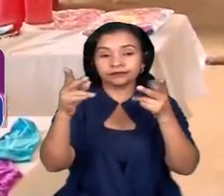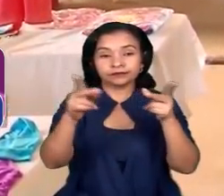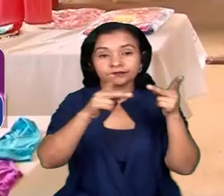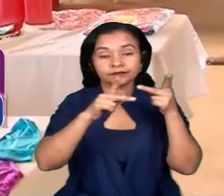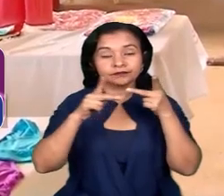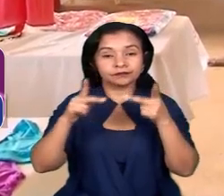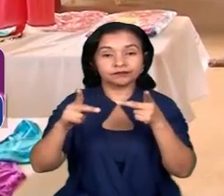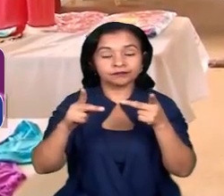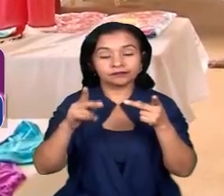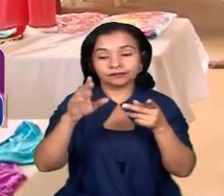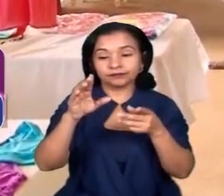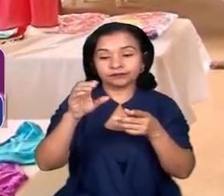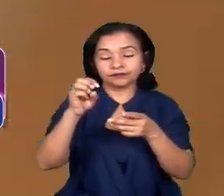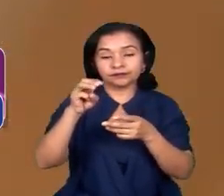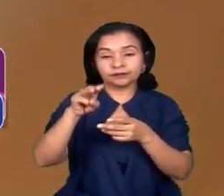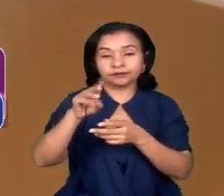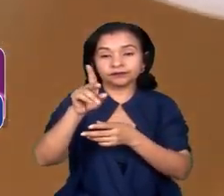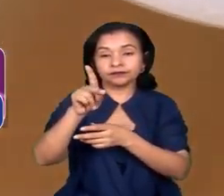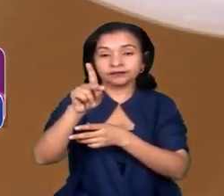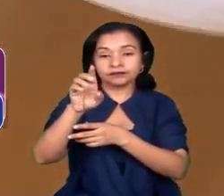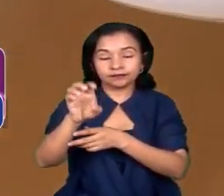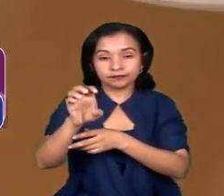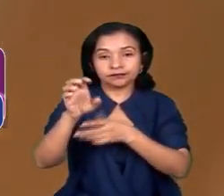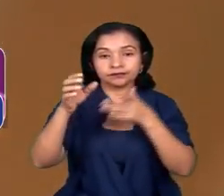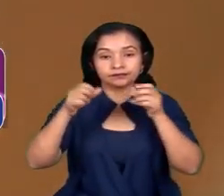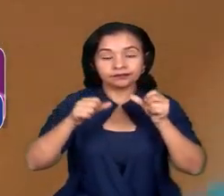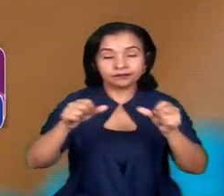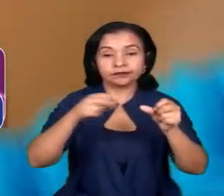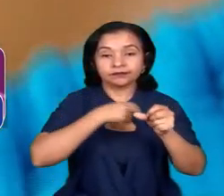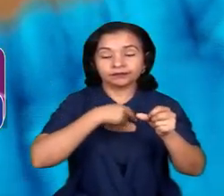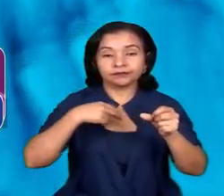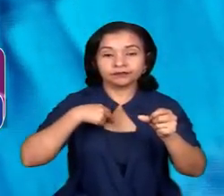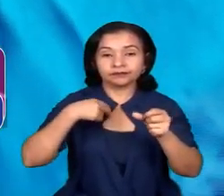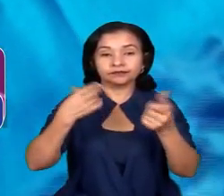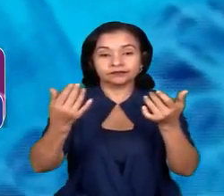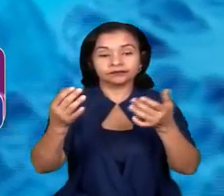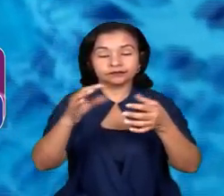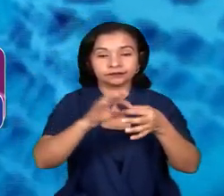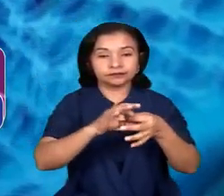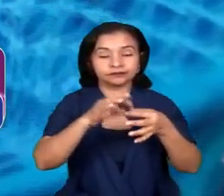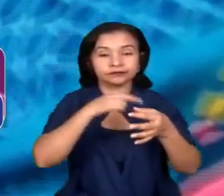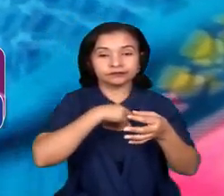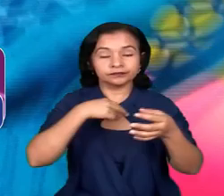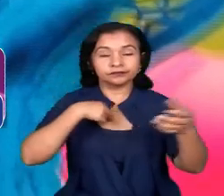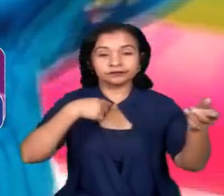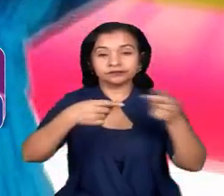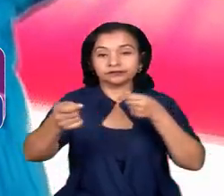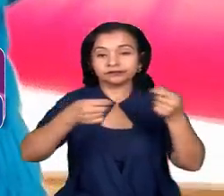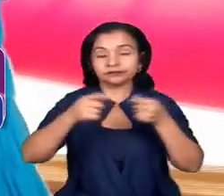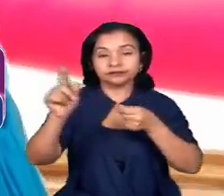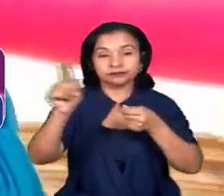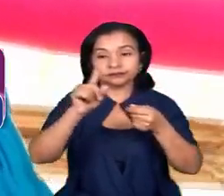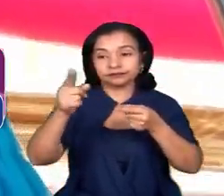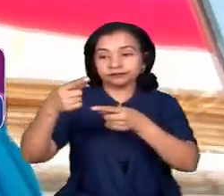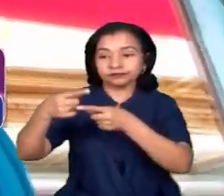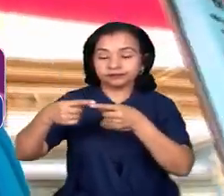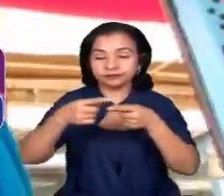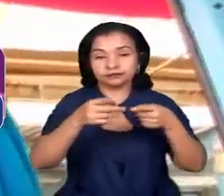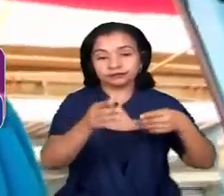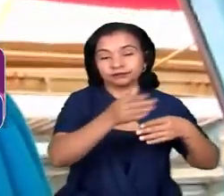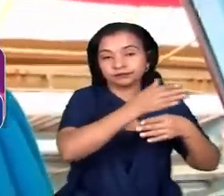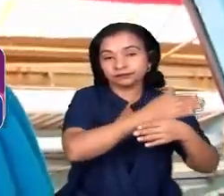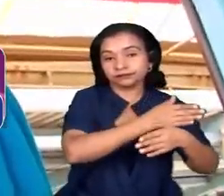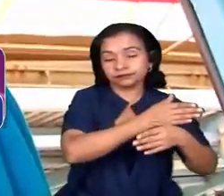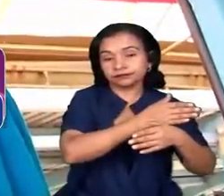y la comipyme estamos de la mano? Porque vamos, ellos que producen y nosotros los vamos a comercializar, no va a haber tanto intermediario como más o menos